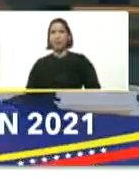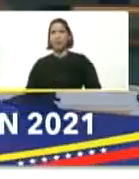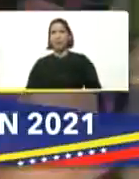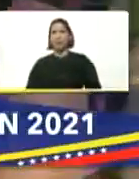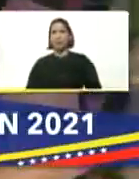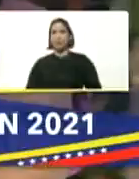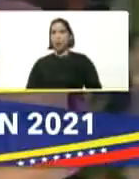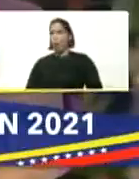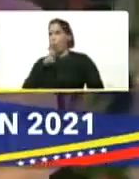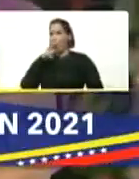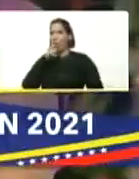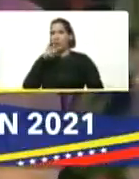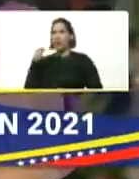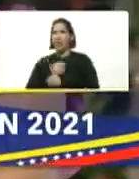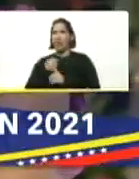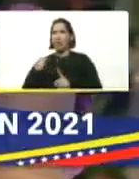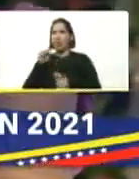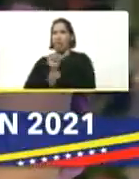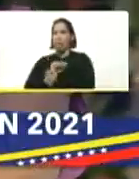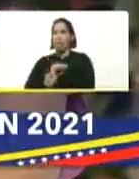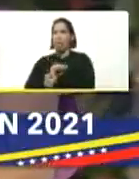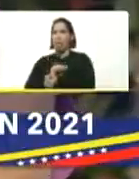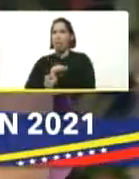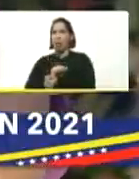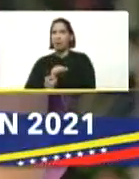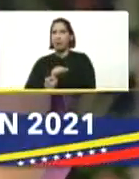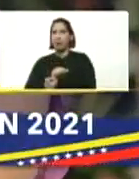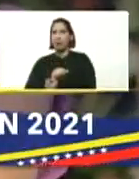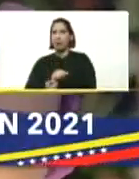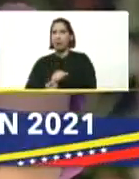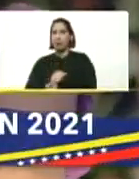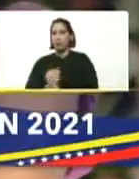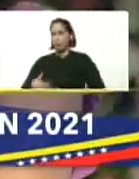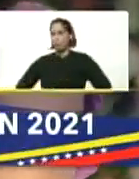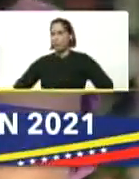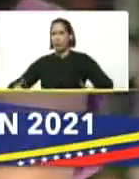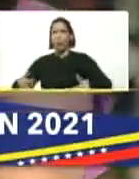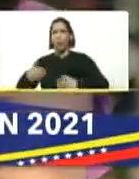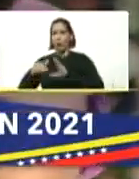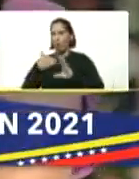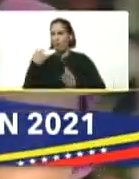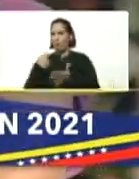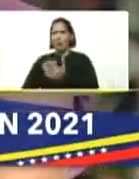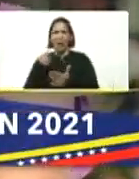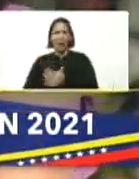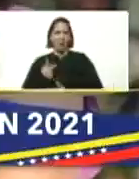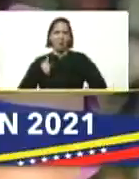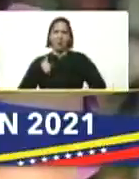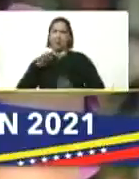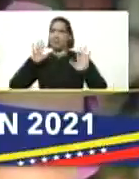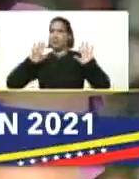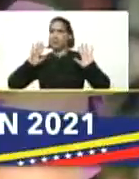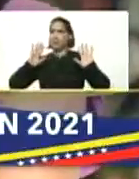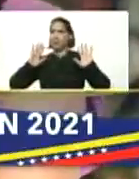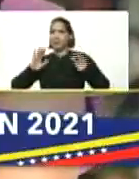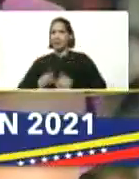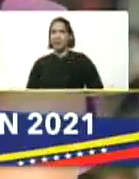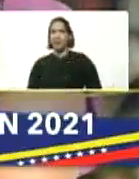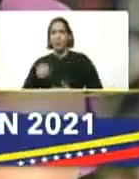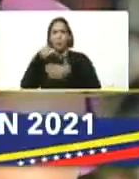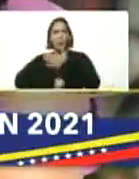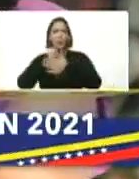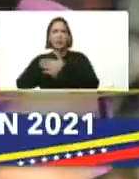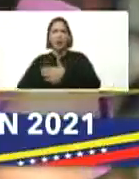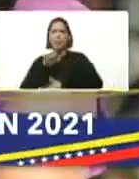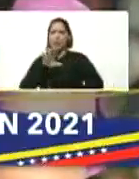Sí, sí, sí. ¿Sí? Pero bueno, me compensa con los millones que usted me paga y me manda. Ah, correcto. Sí, sí. Para luchar por la